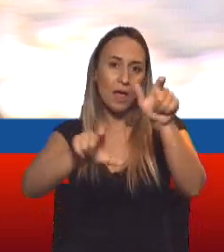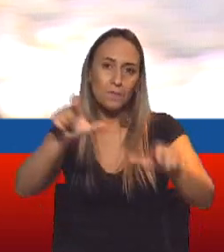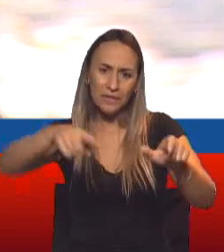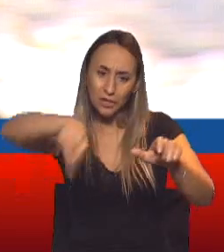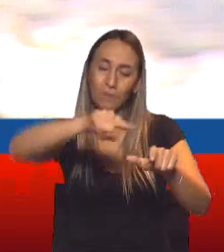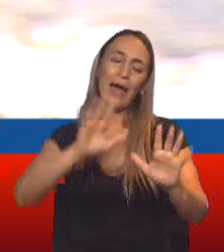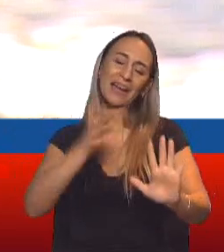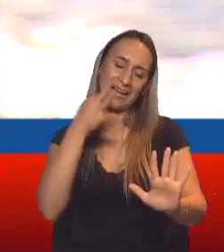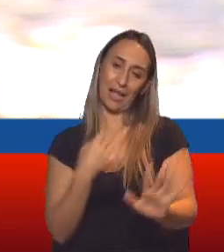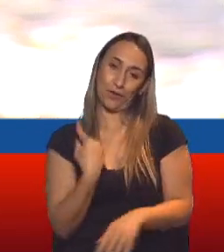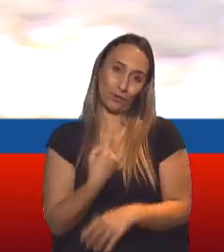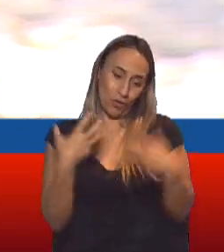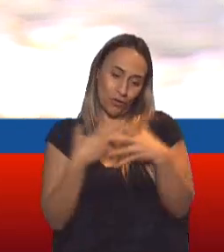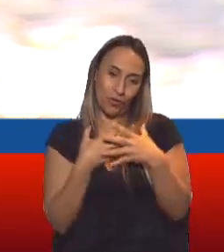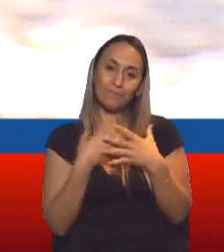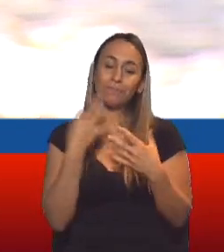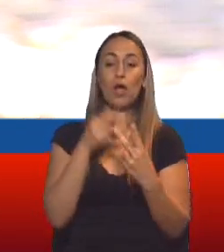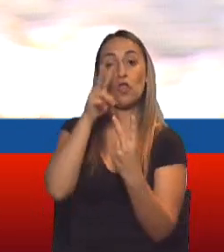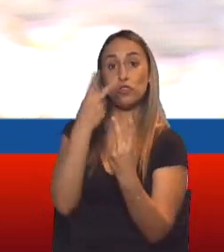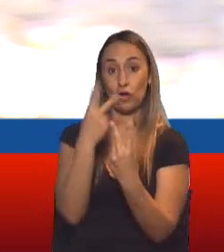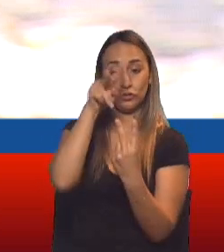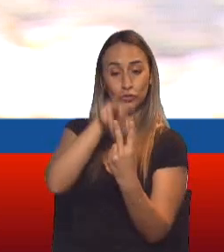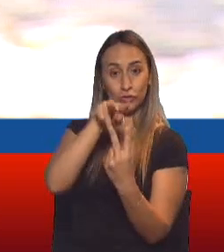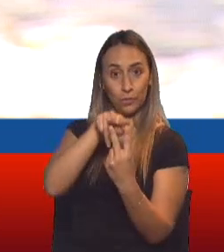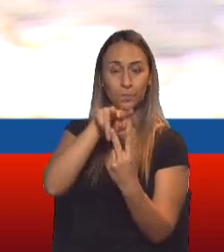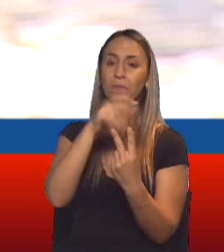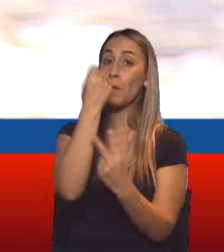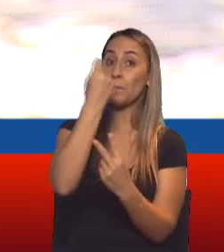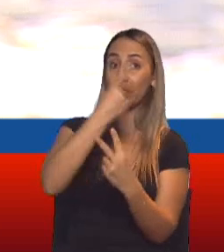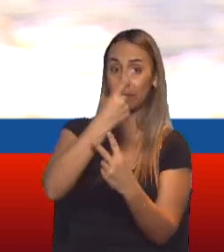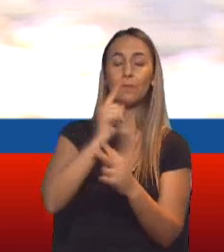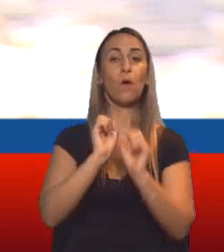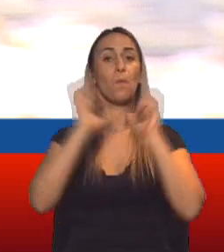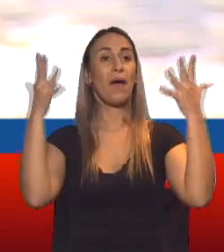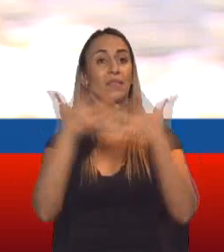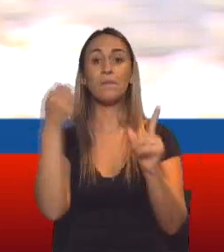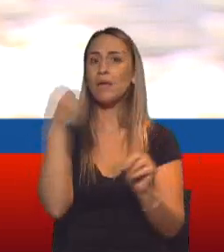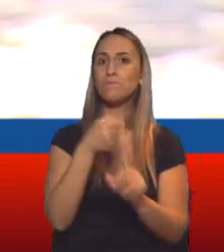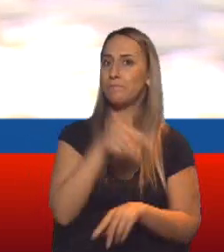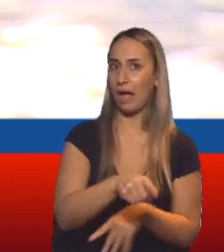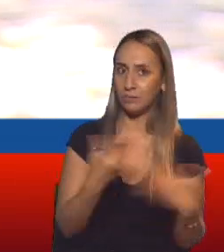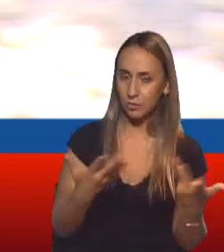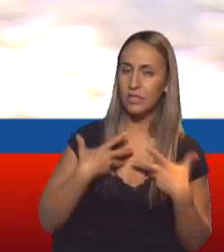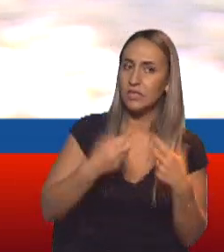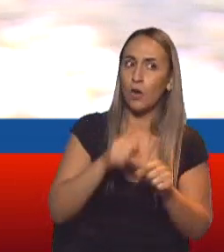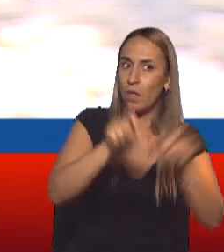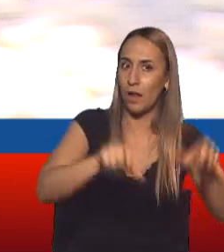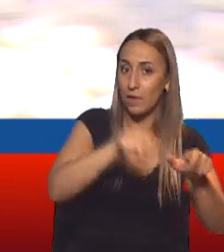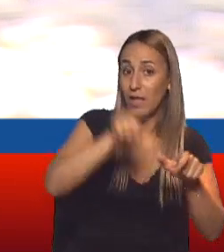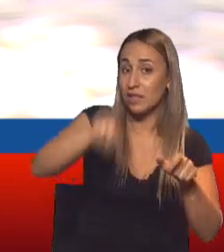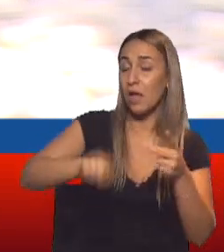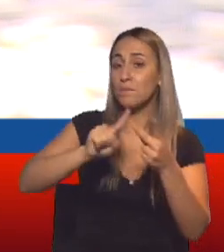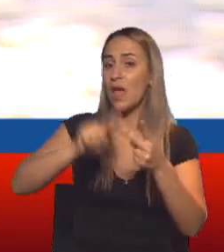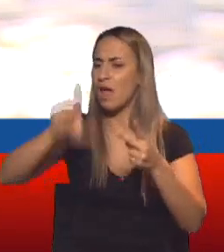focalizaron, bueno, nosotros nos focalizamos en estas dos cuestiones que nos interesaban ver, el impacto de la pandemia en la salud integral de las personas y las creencias en torno